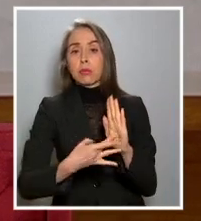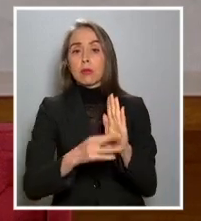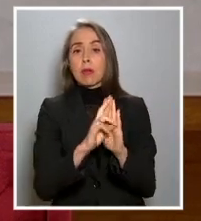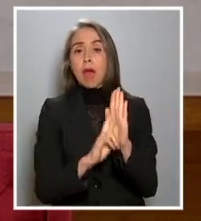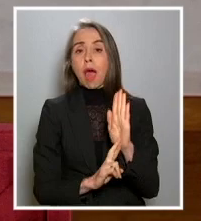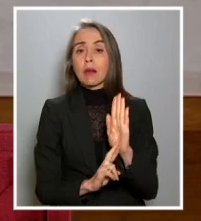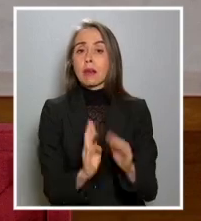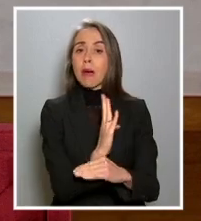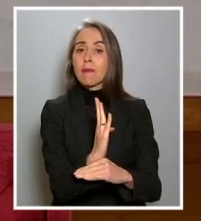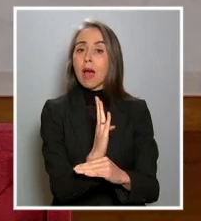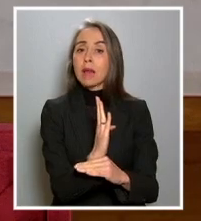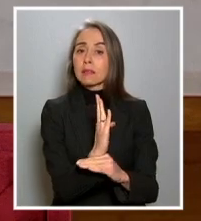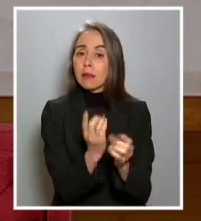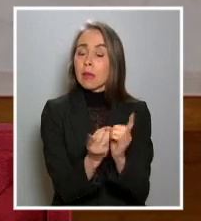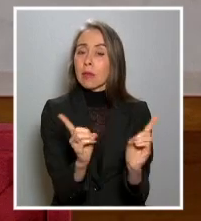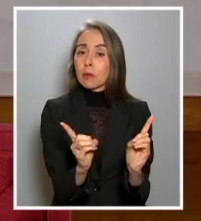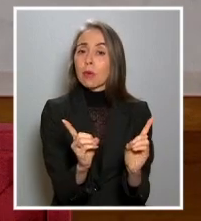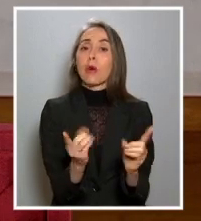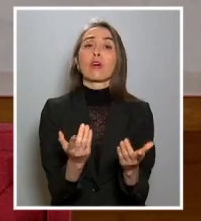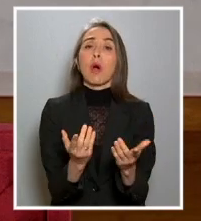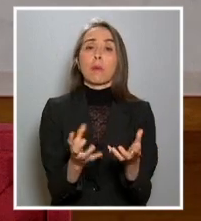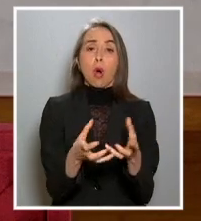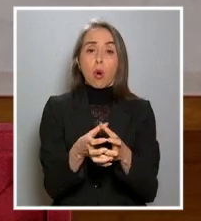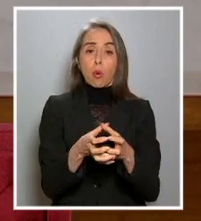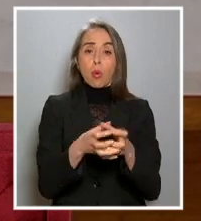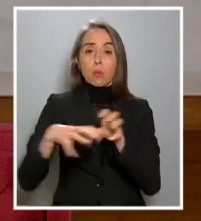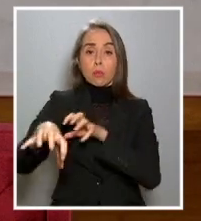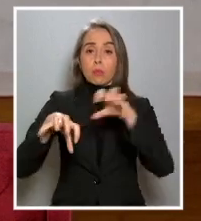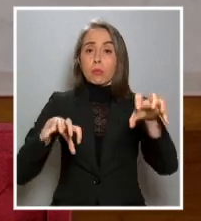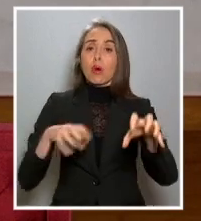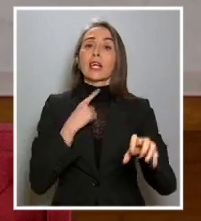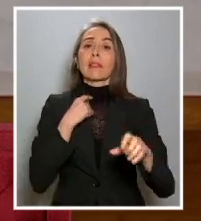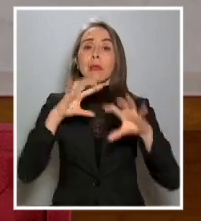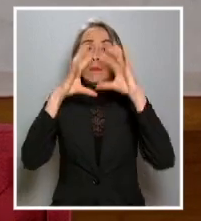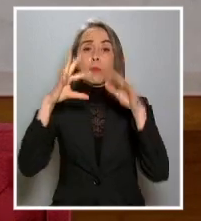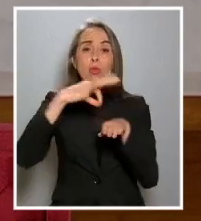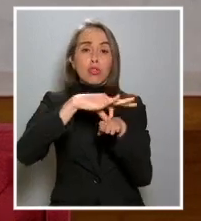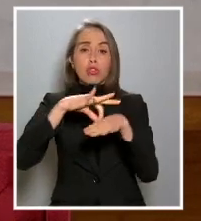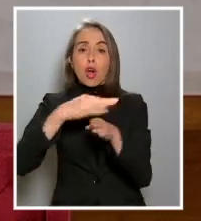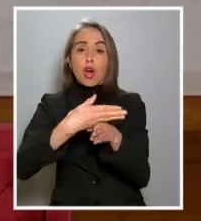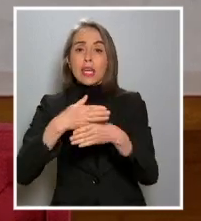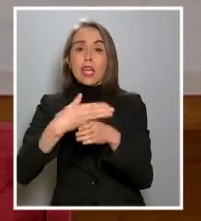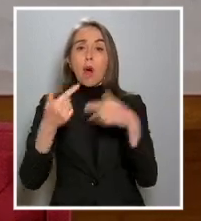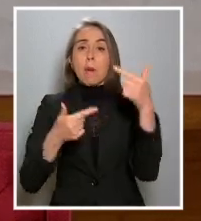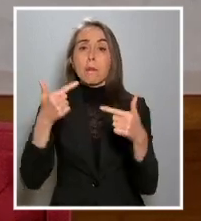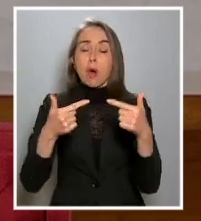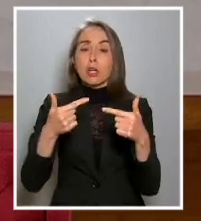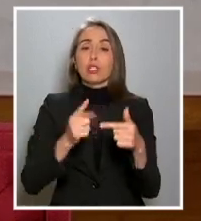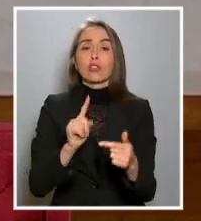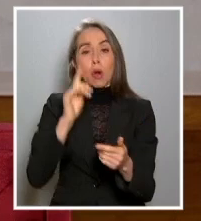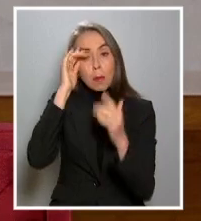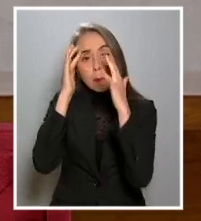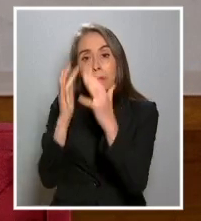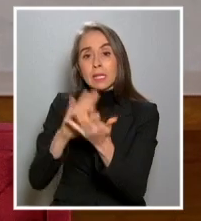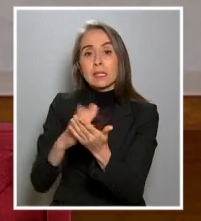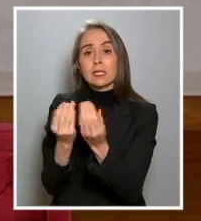de la democracia. Cómo se forman bloques guiados por intereses geopolíticos y no por el bienestar de los pueblos y del